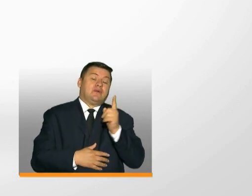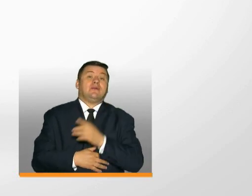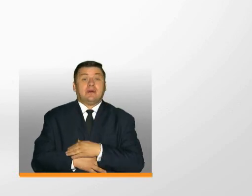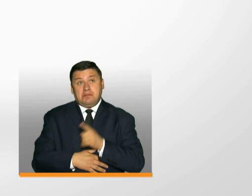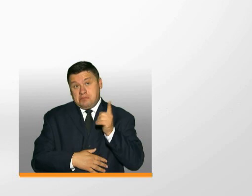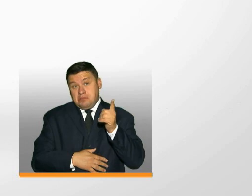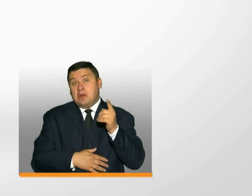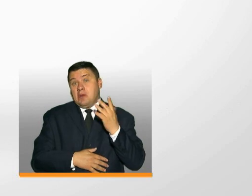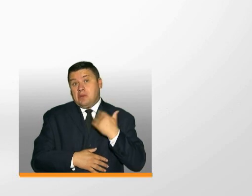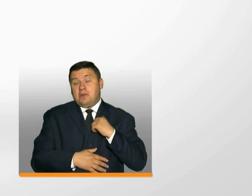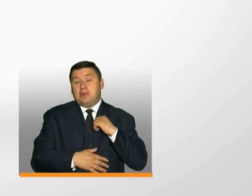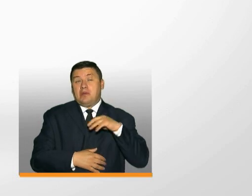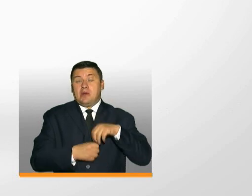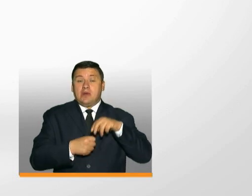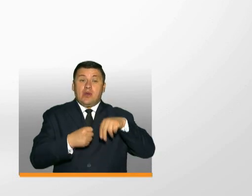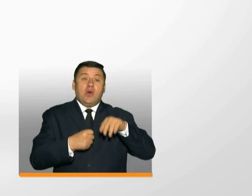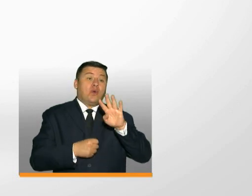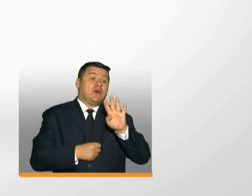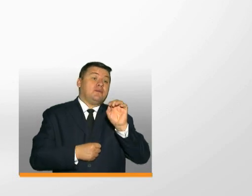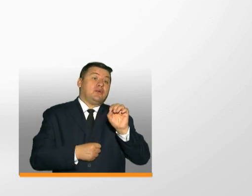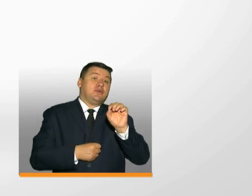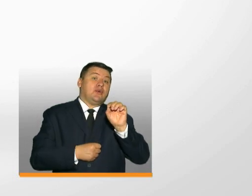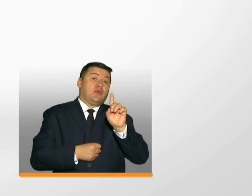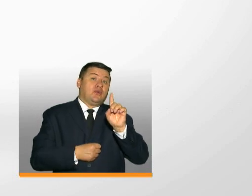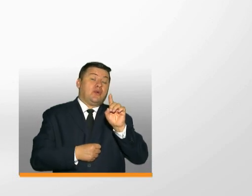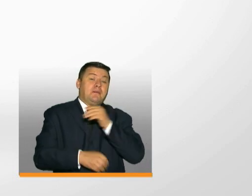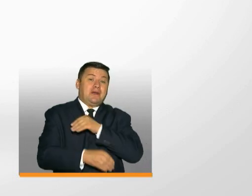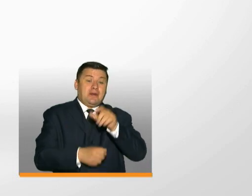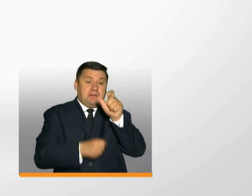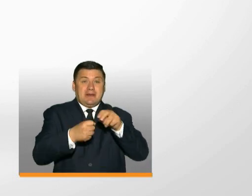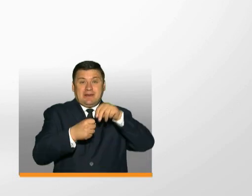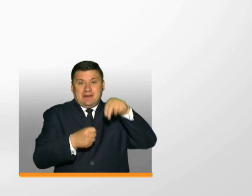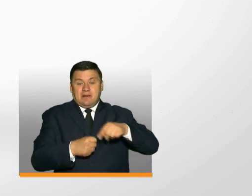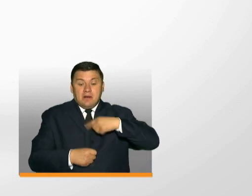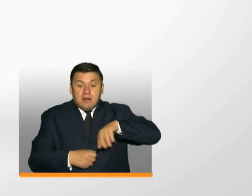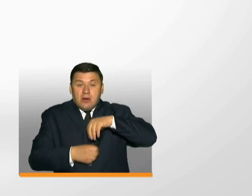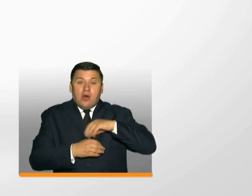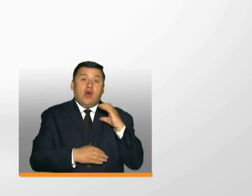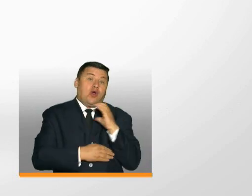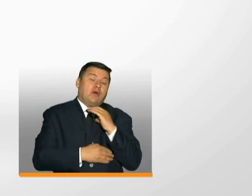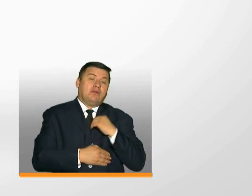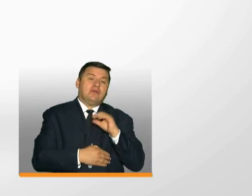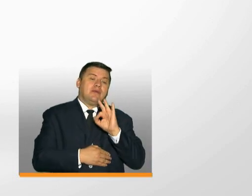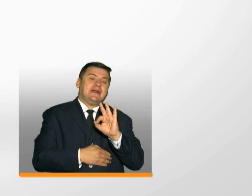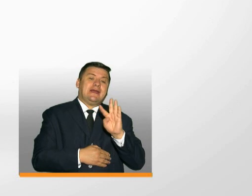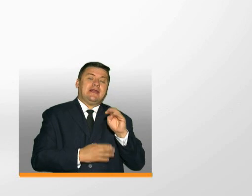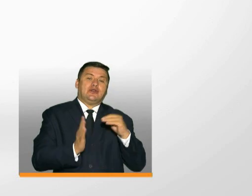es un país que tiene 4.3 millones de habitantes, y nosotros estamos en